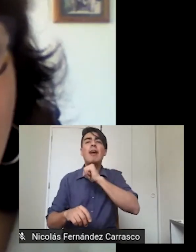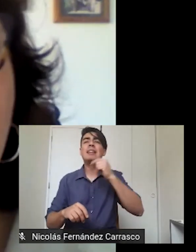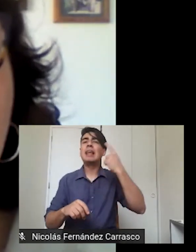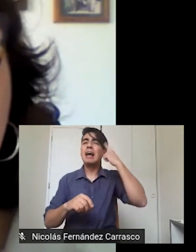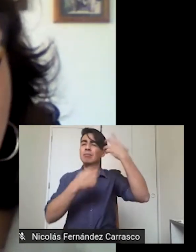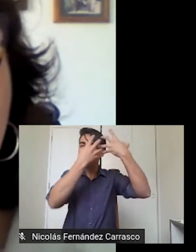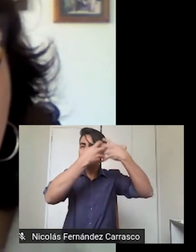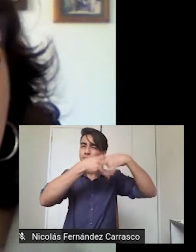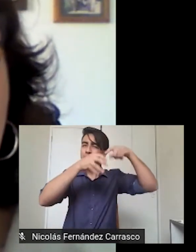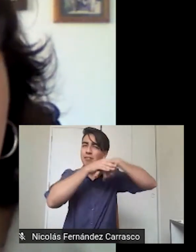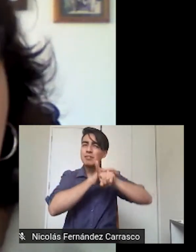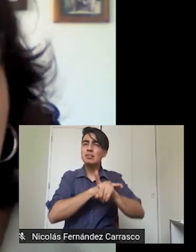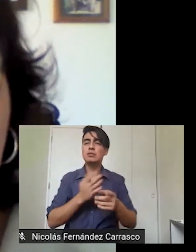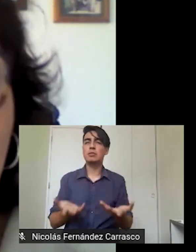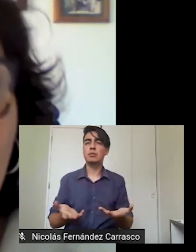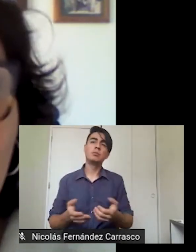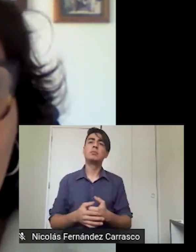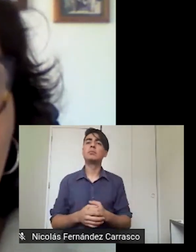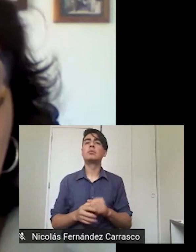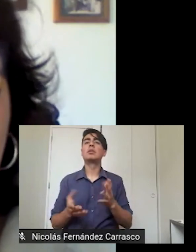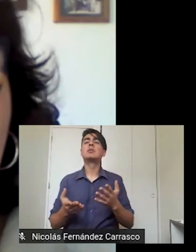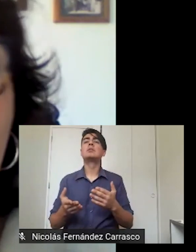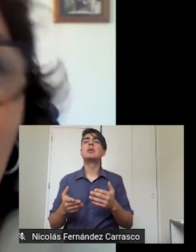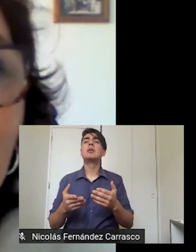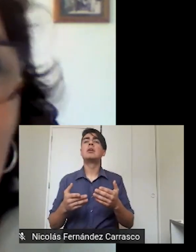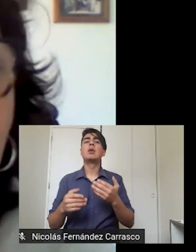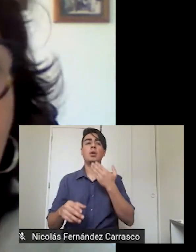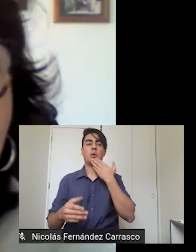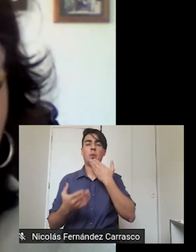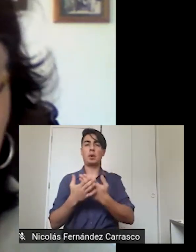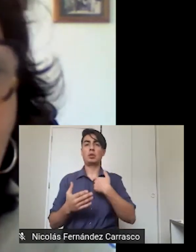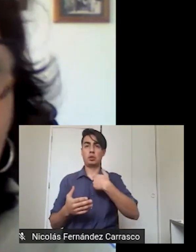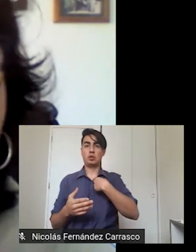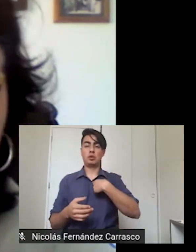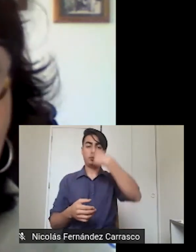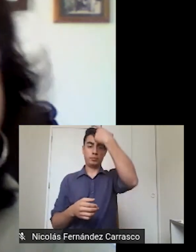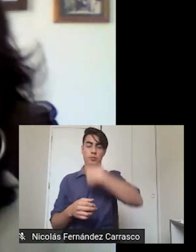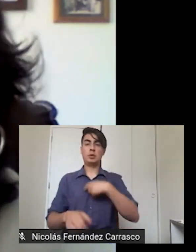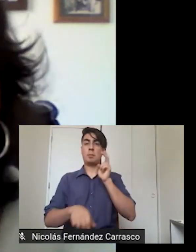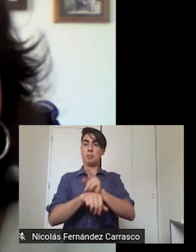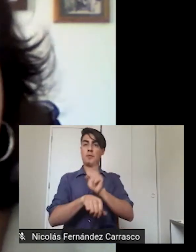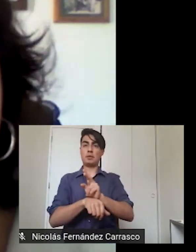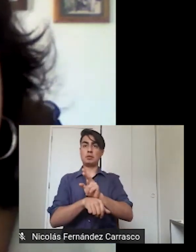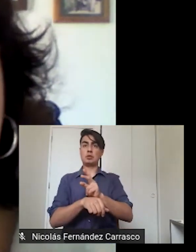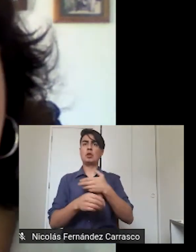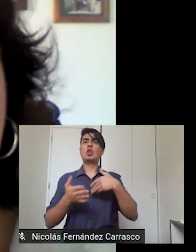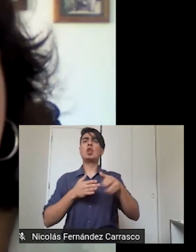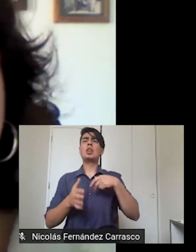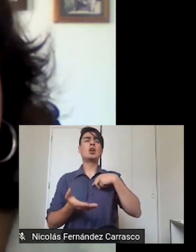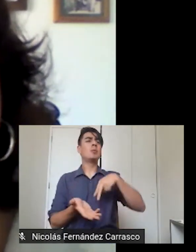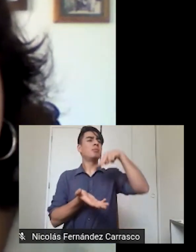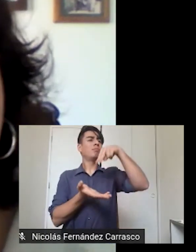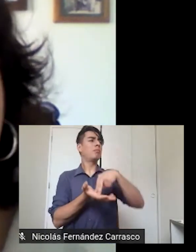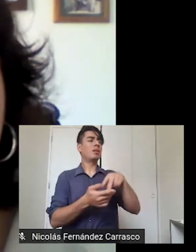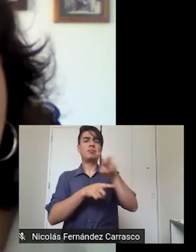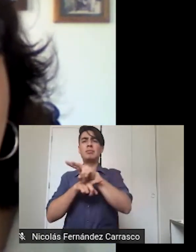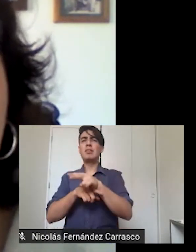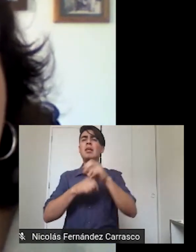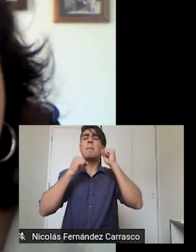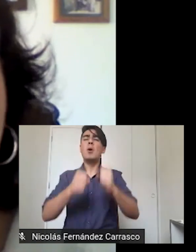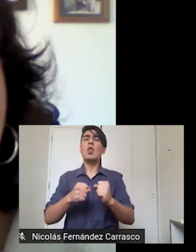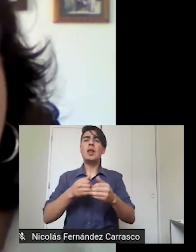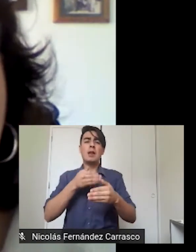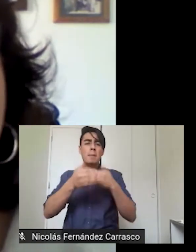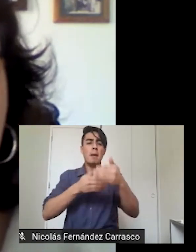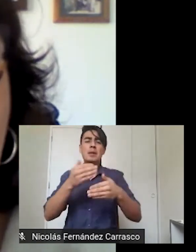la pregunta muy chilena de desde dónde te paras a instalar un proceso de diálogo, ¿no es